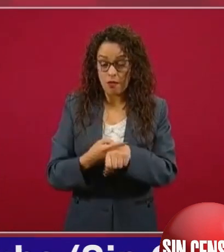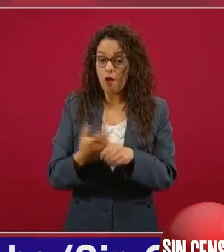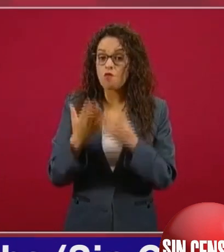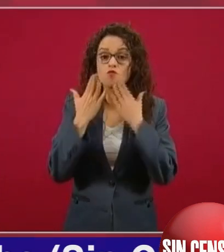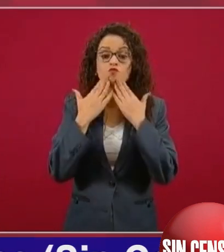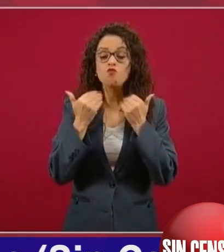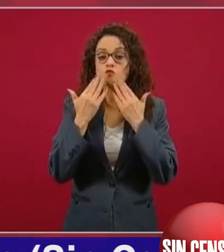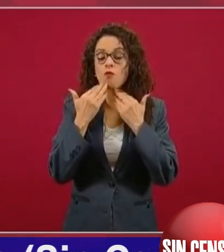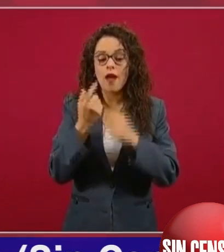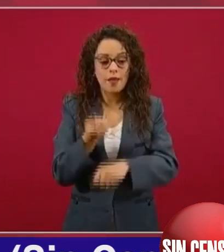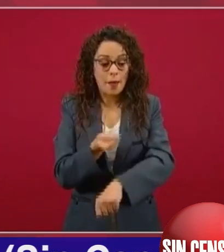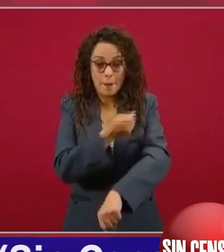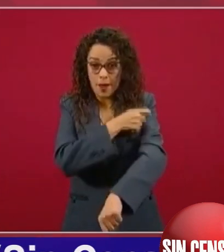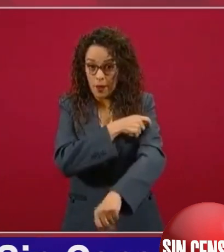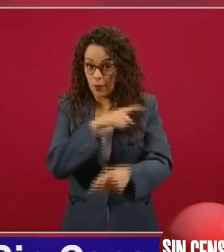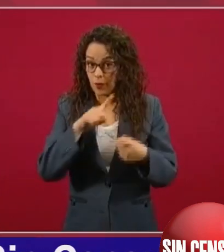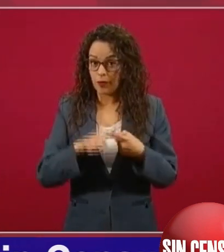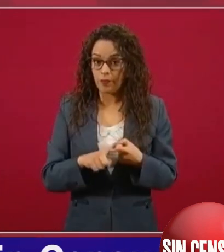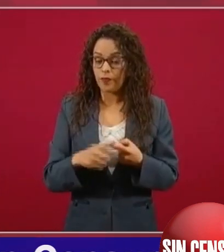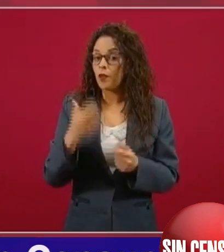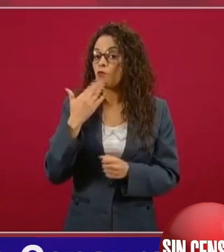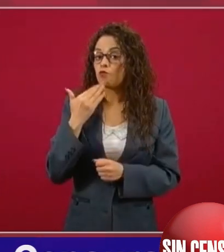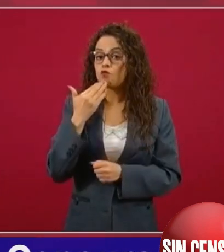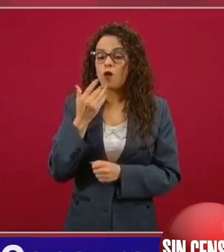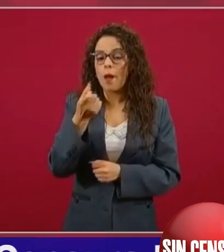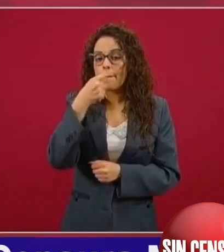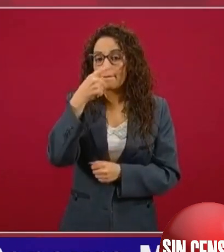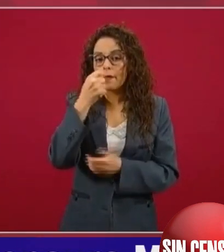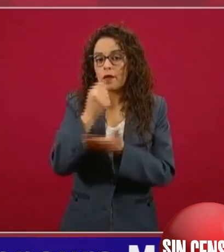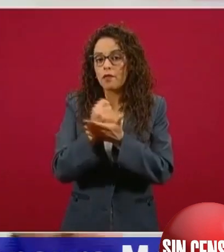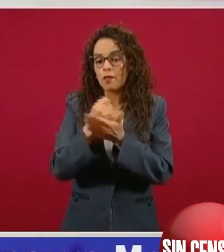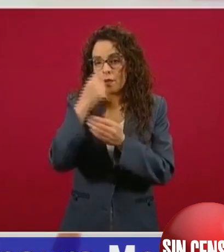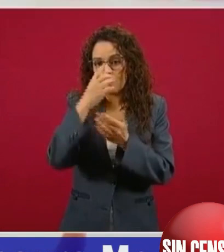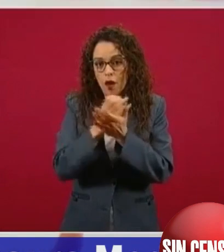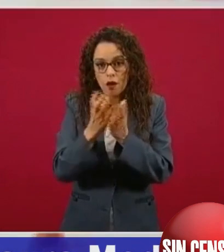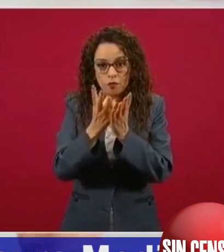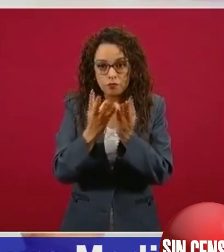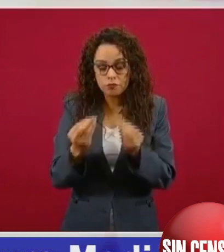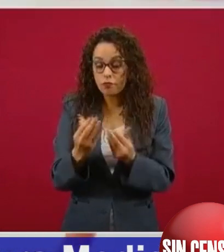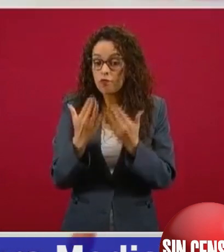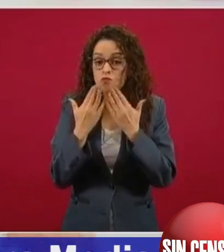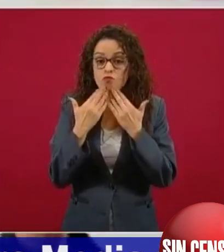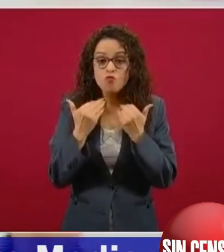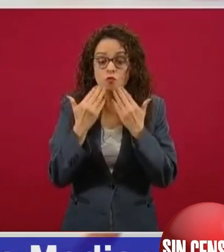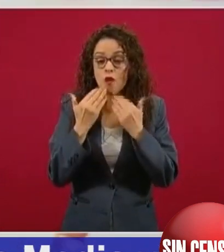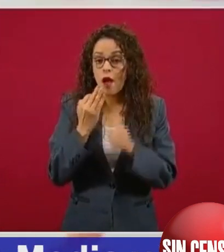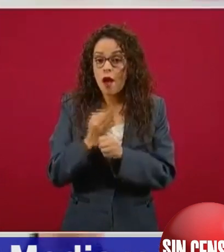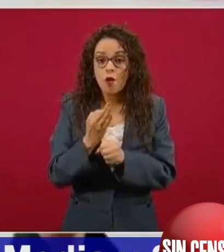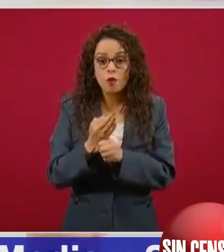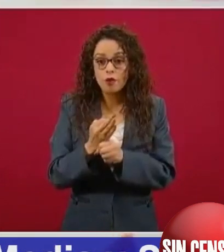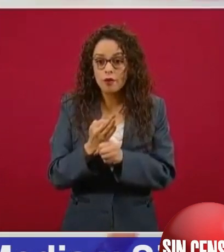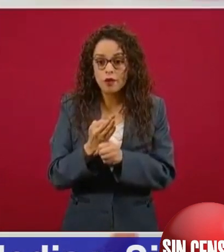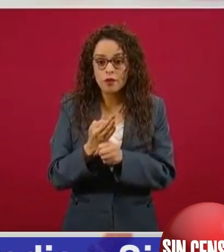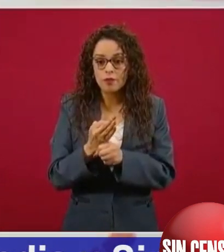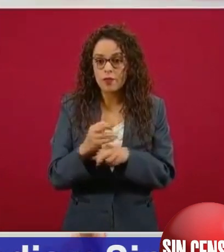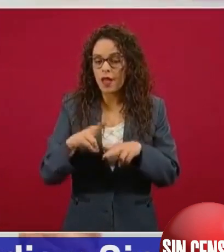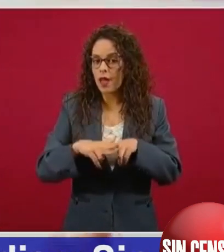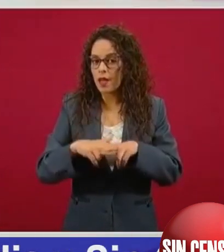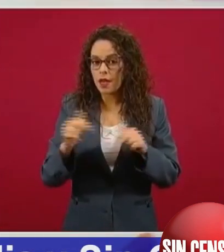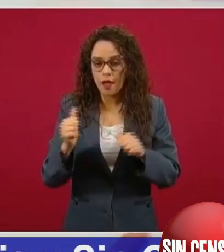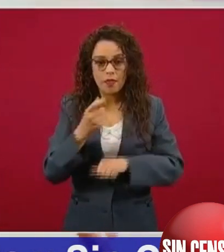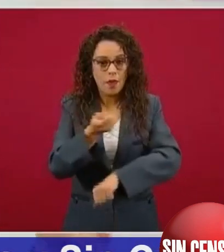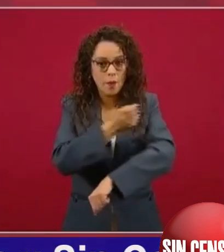ni vacunas ni tratamientos específicos, hasta el momento no hay ni vacunas ni